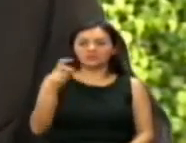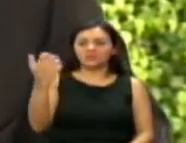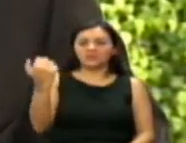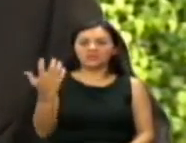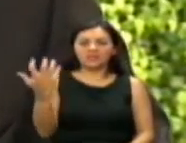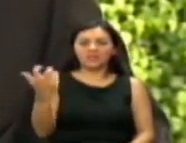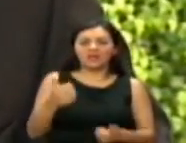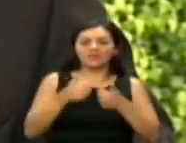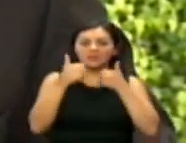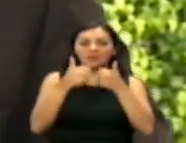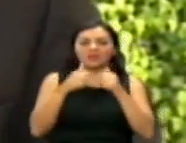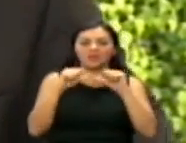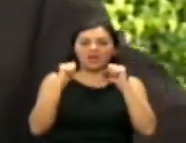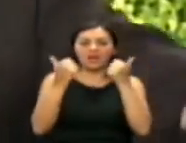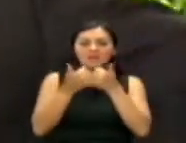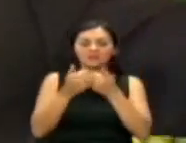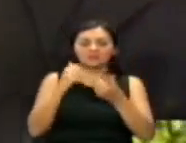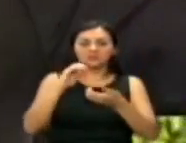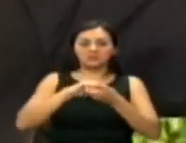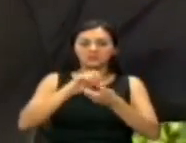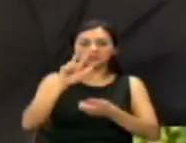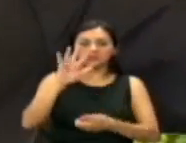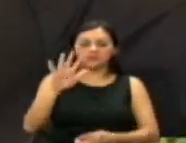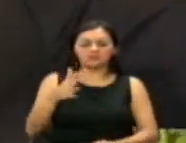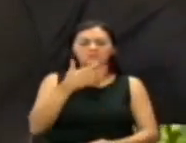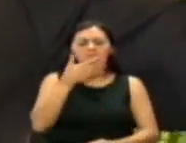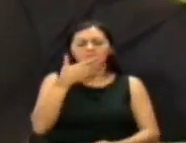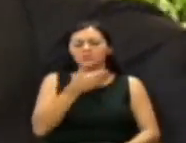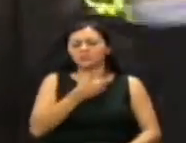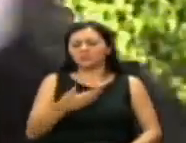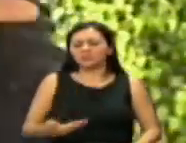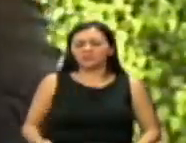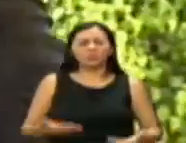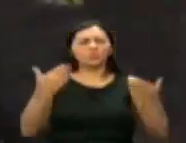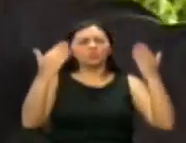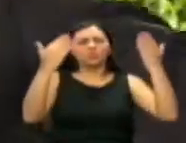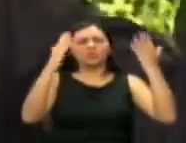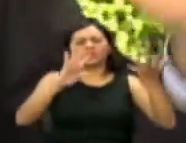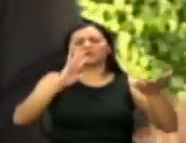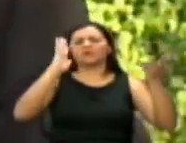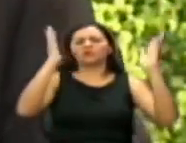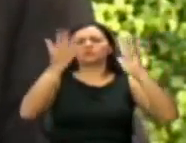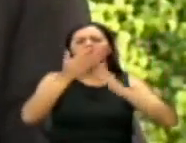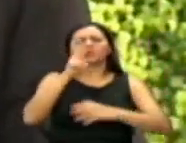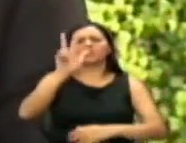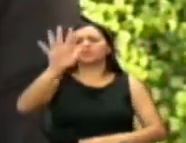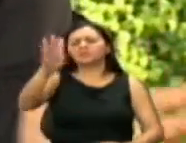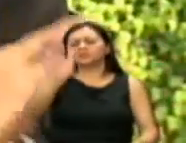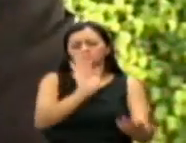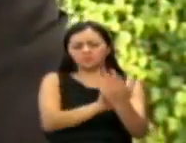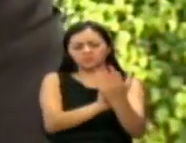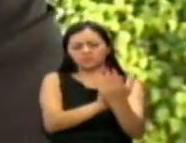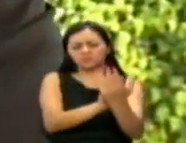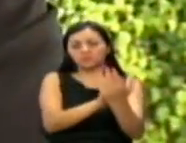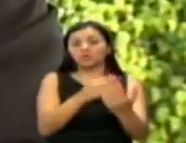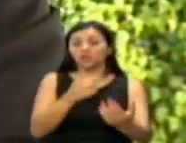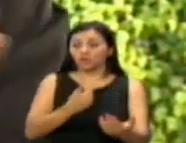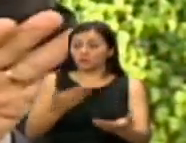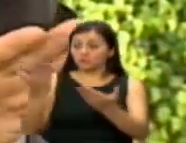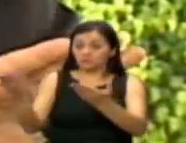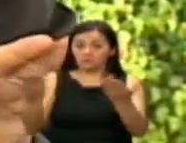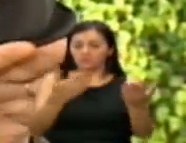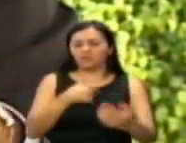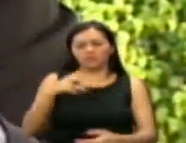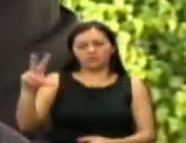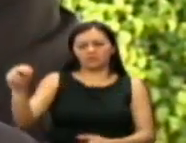para asambleísta por Alianza País, yo era el mejor presidente del mundo, Alianza País era lo mejor, la Revolución Ciudadana, impecable. Como no tuvo oportunidad, ahora somos lo